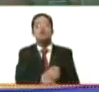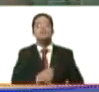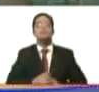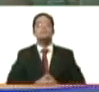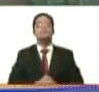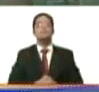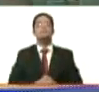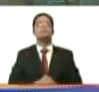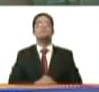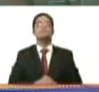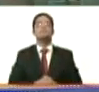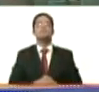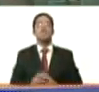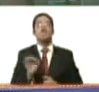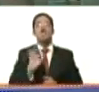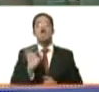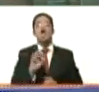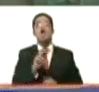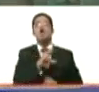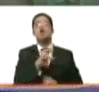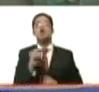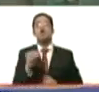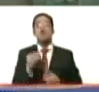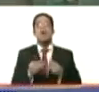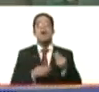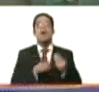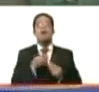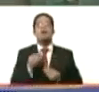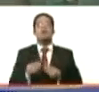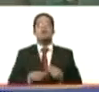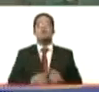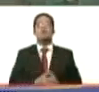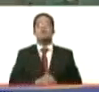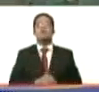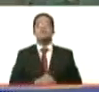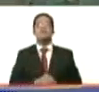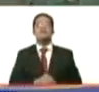O no las haga, pero hay que hacer las cosas bien.